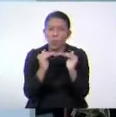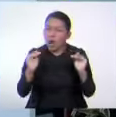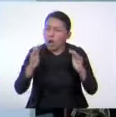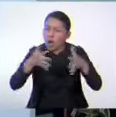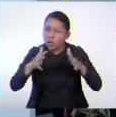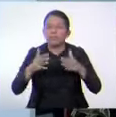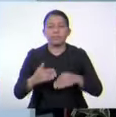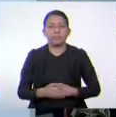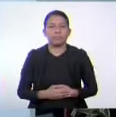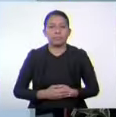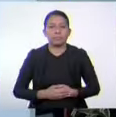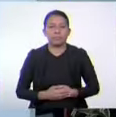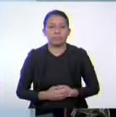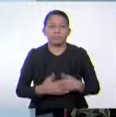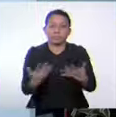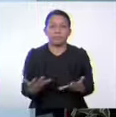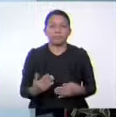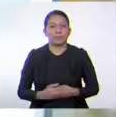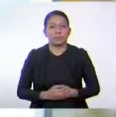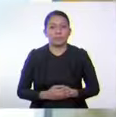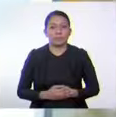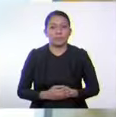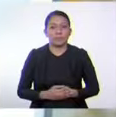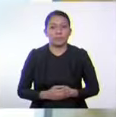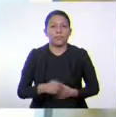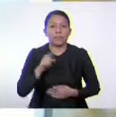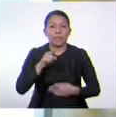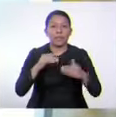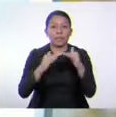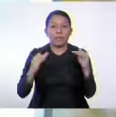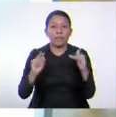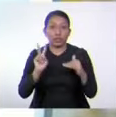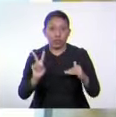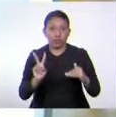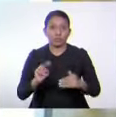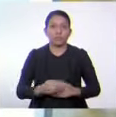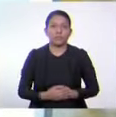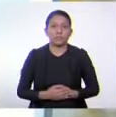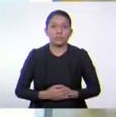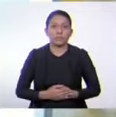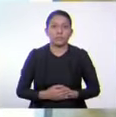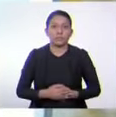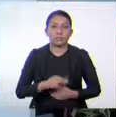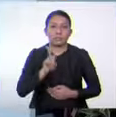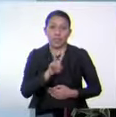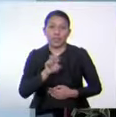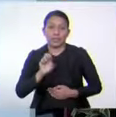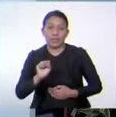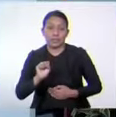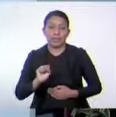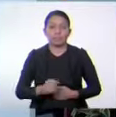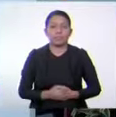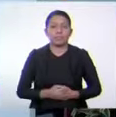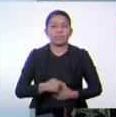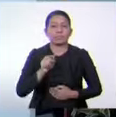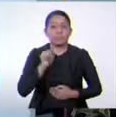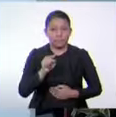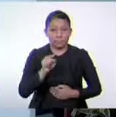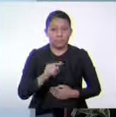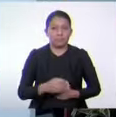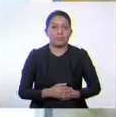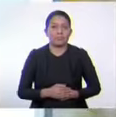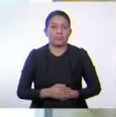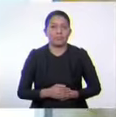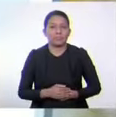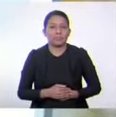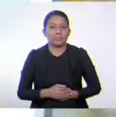electrón. Entonces, este nivel que está en el 2s, ¿sí? Este electrón